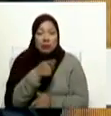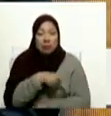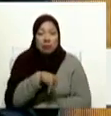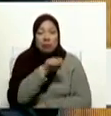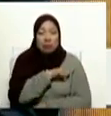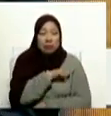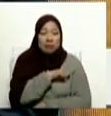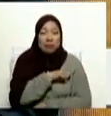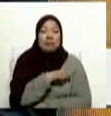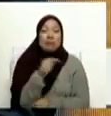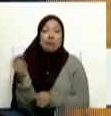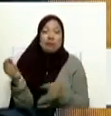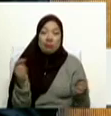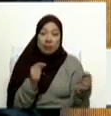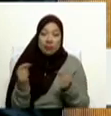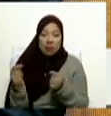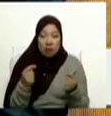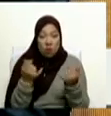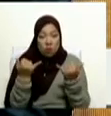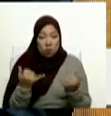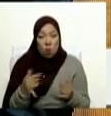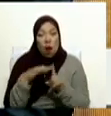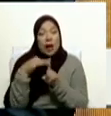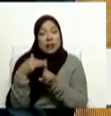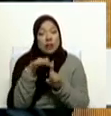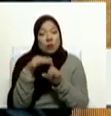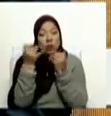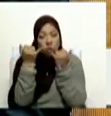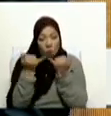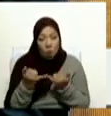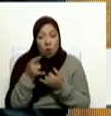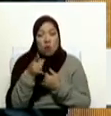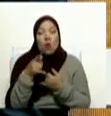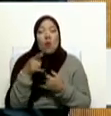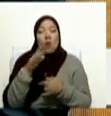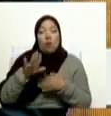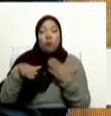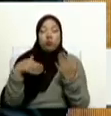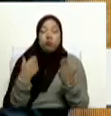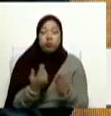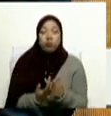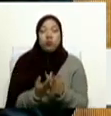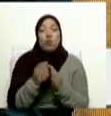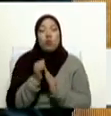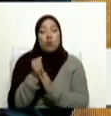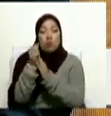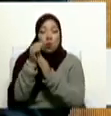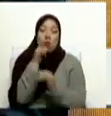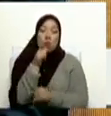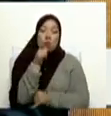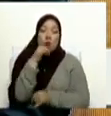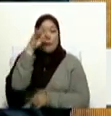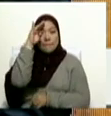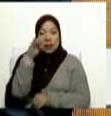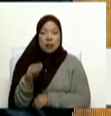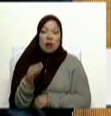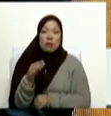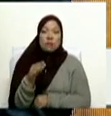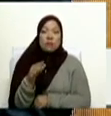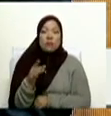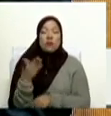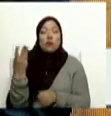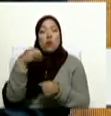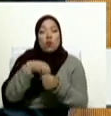estaba Derrotado y que revertir la situación adversa era una posibilidad real en el escenario militar pero el